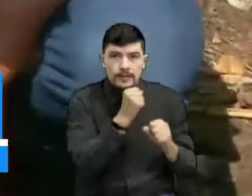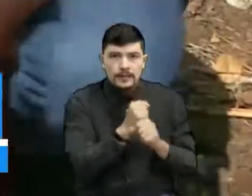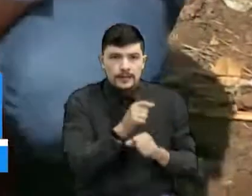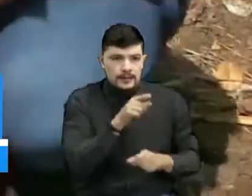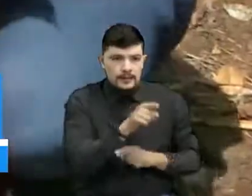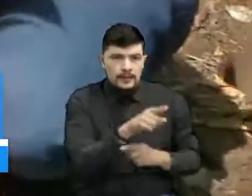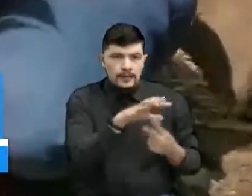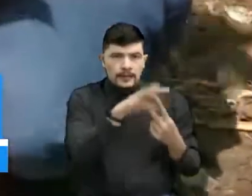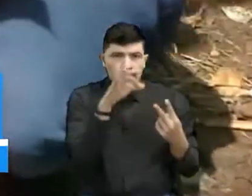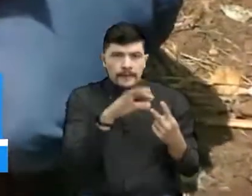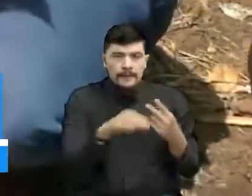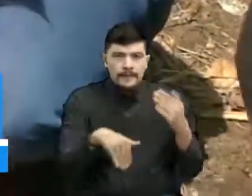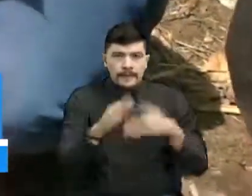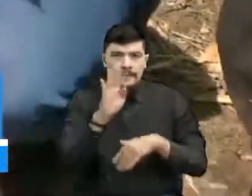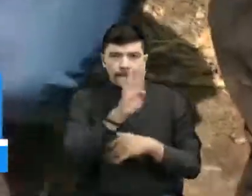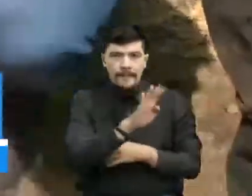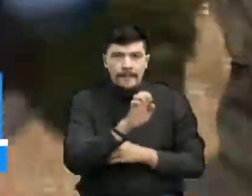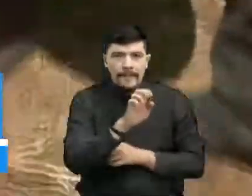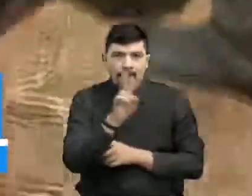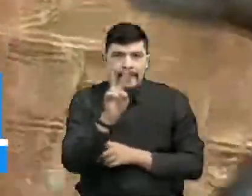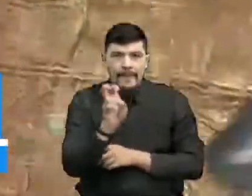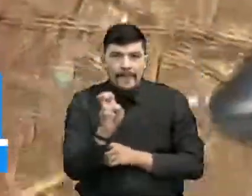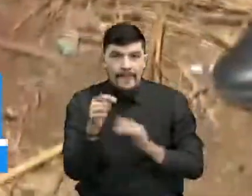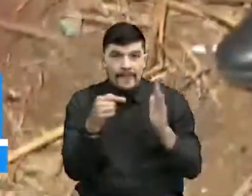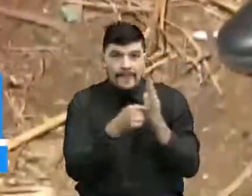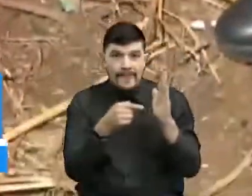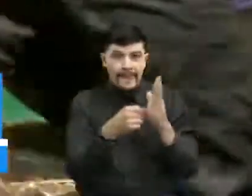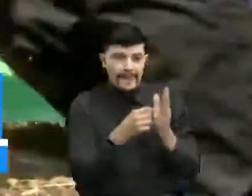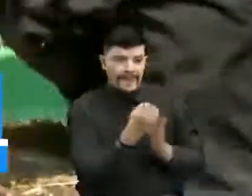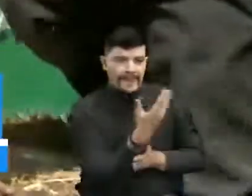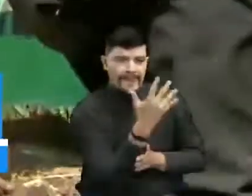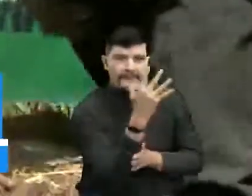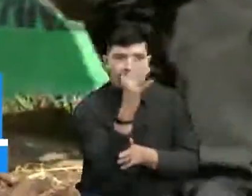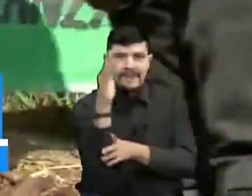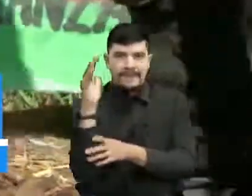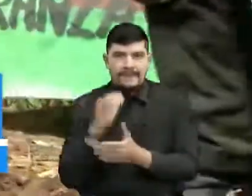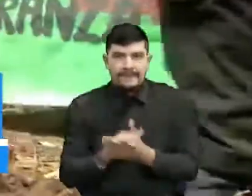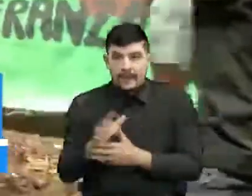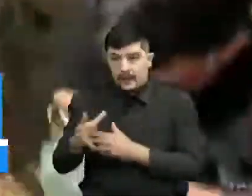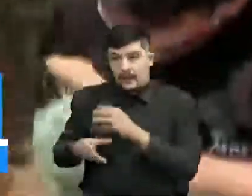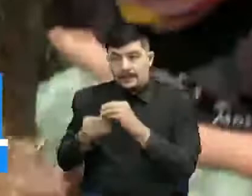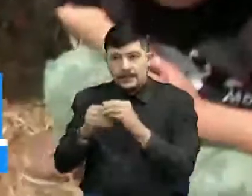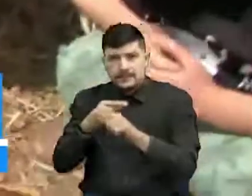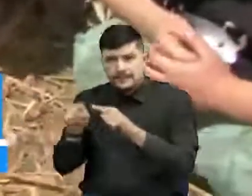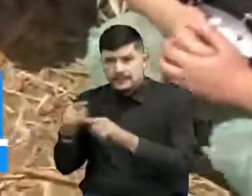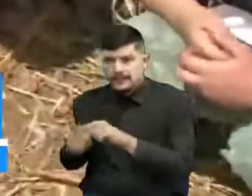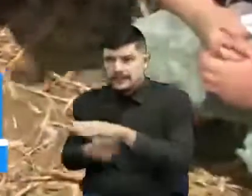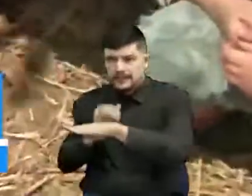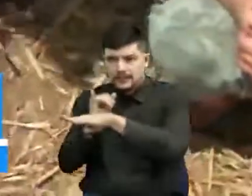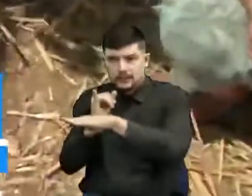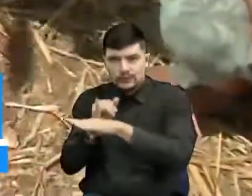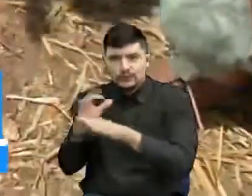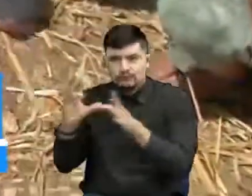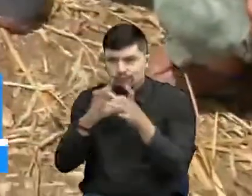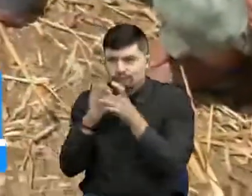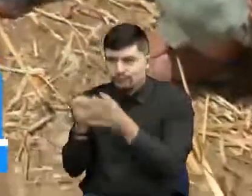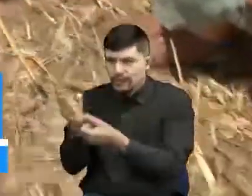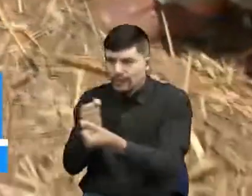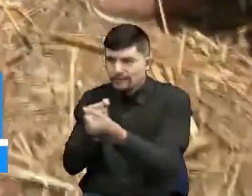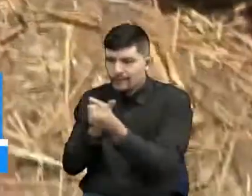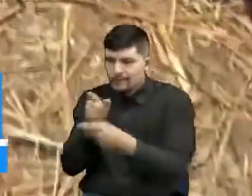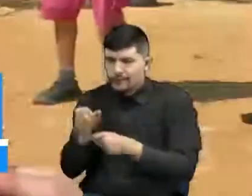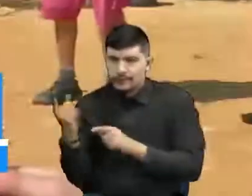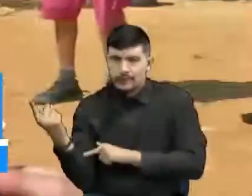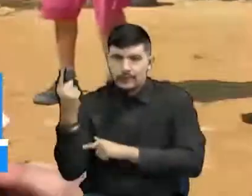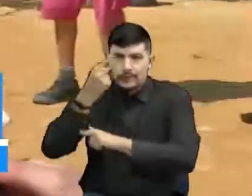árboles. A las actividades se vincularon diferentes instituciones que buscan ayudar a mitigar el cambio climático. La verdad, la vinculación se